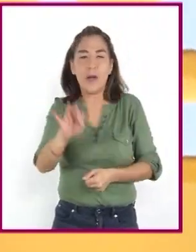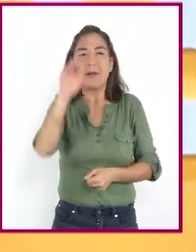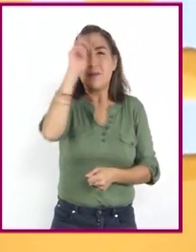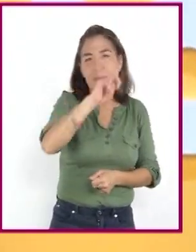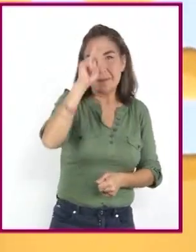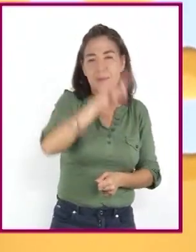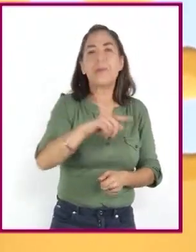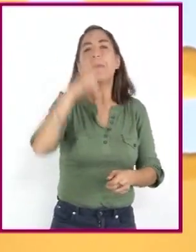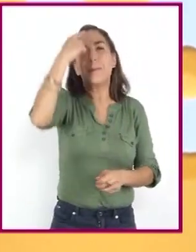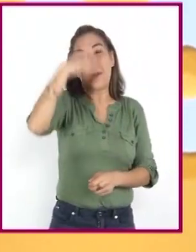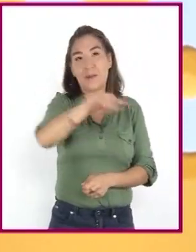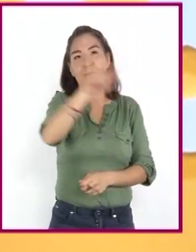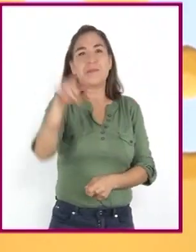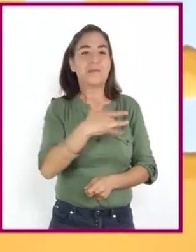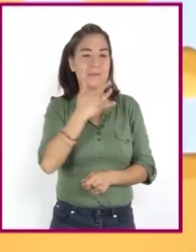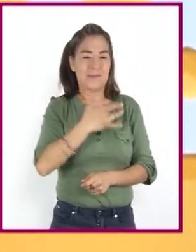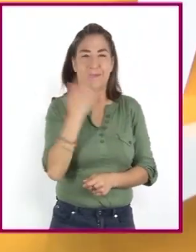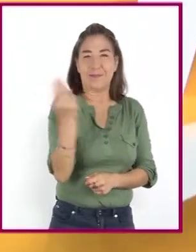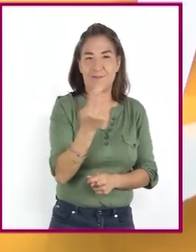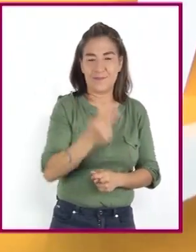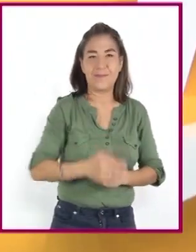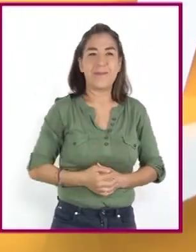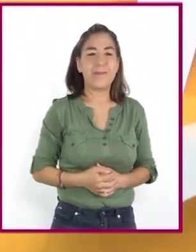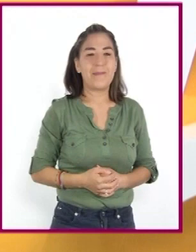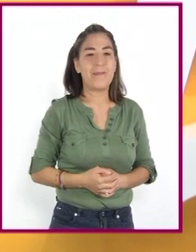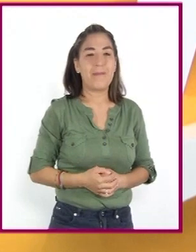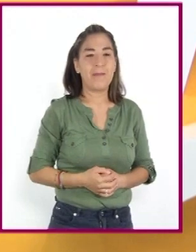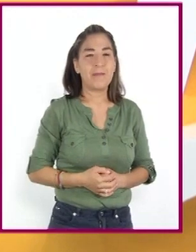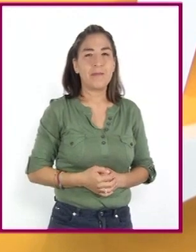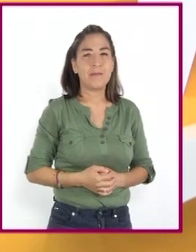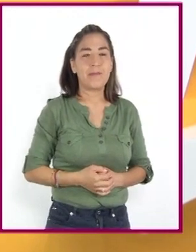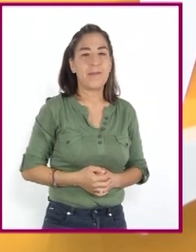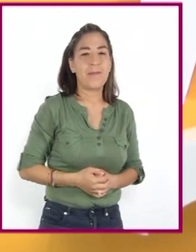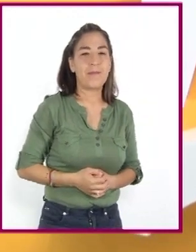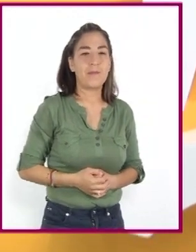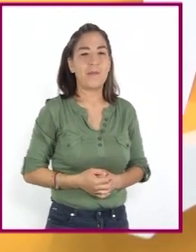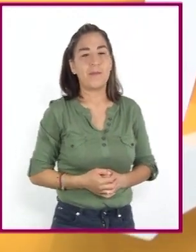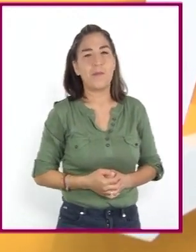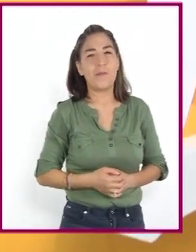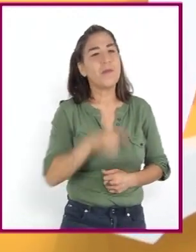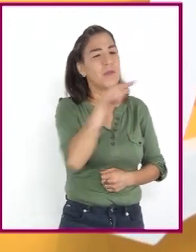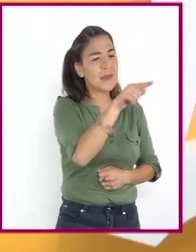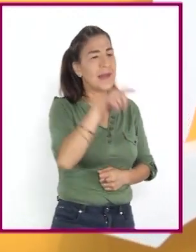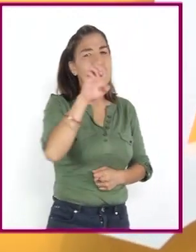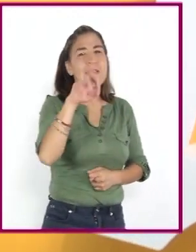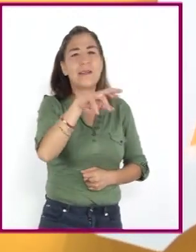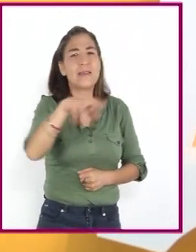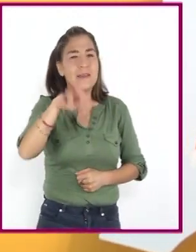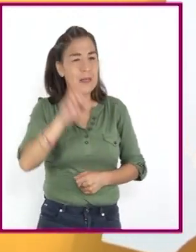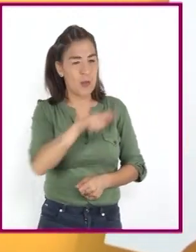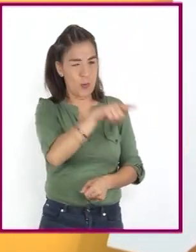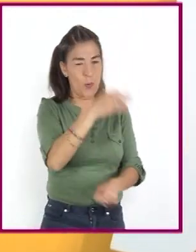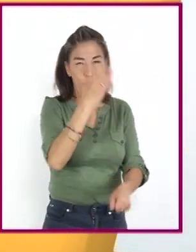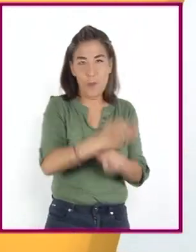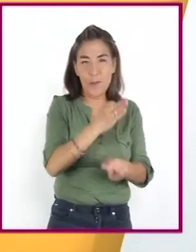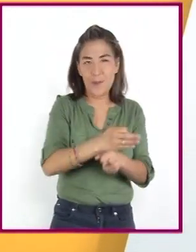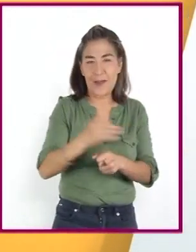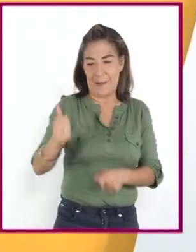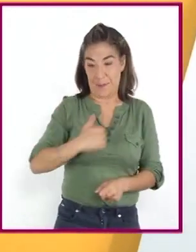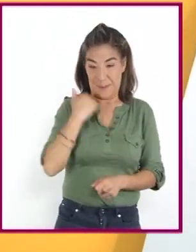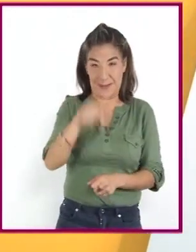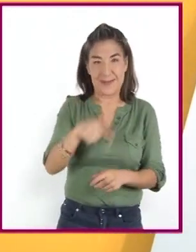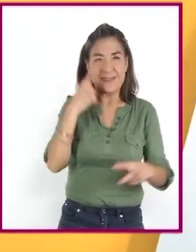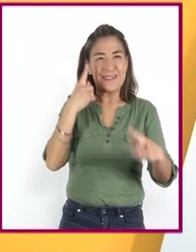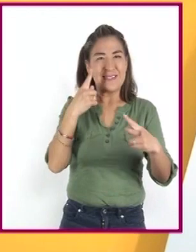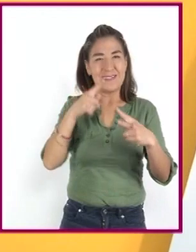maestros cuando sea posible. Enrique, a propósito del tema que exploraremos, me estaba